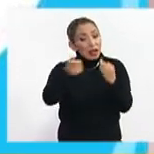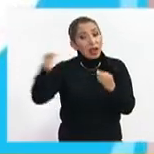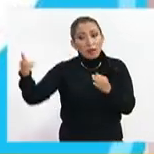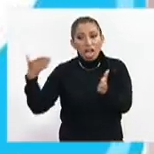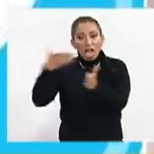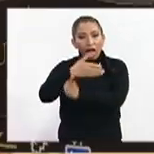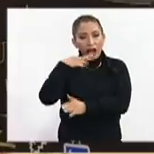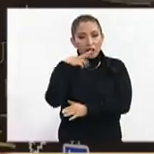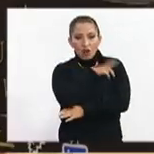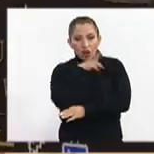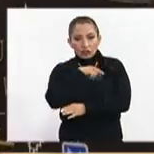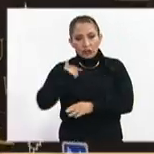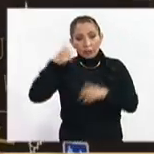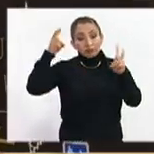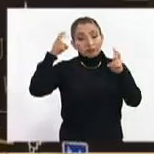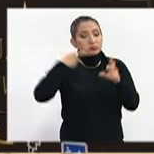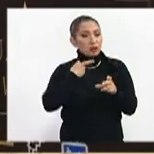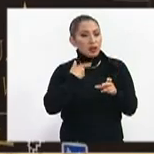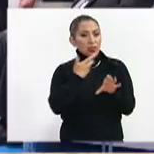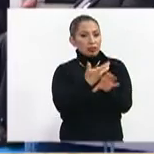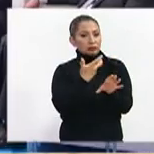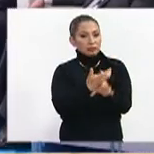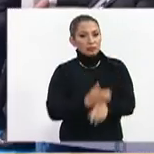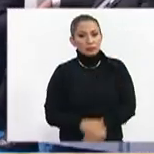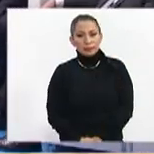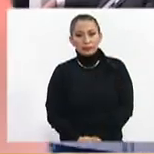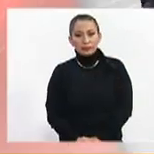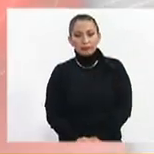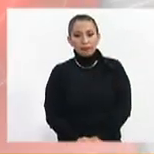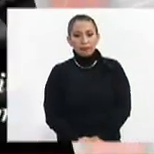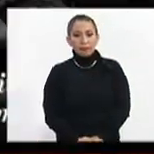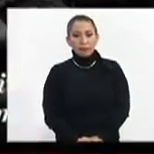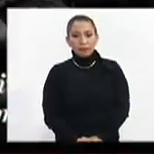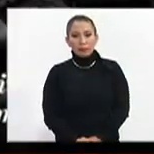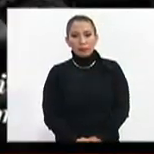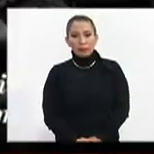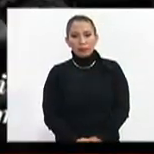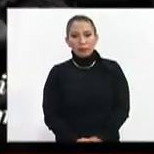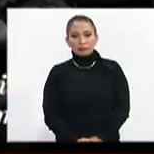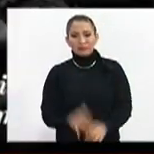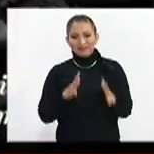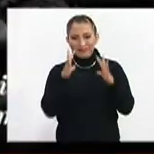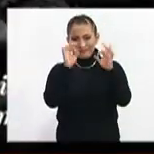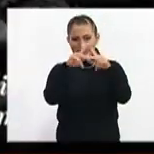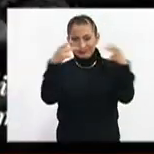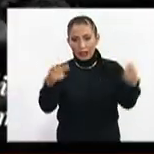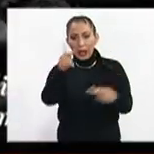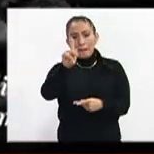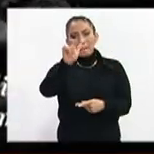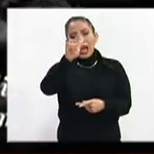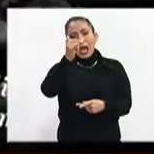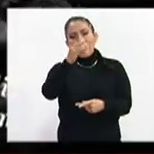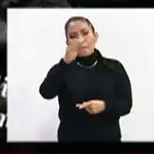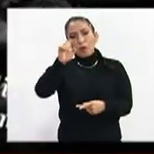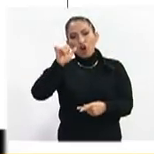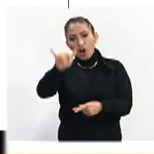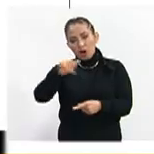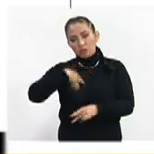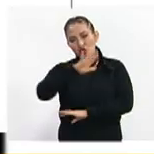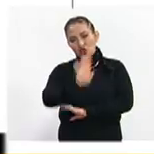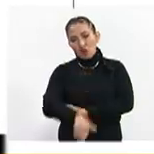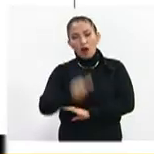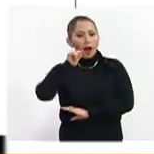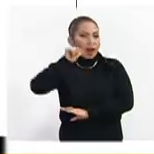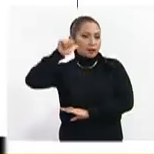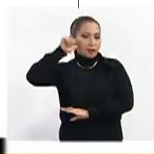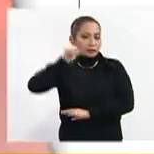la injerencia de Rusia en asuntos políticos de Estados Unidos. El fundador de la revista Playboy, Hugh Hefner, falleció